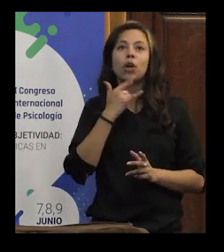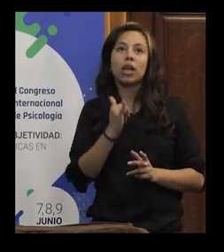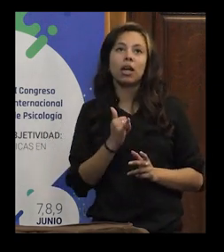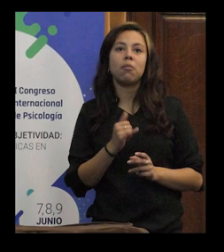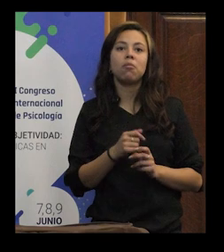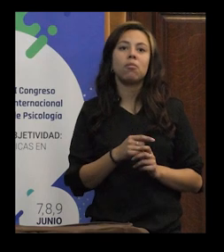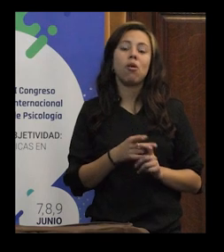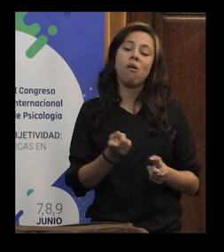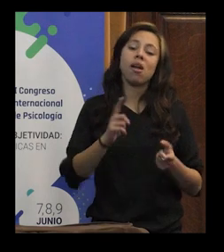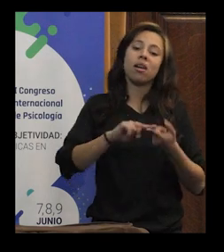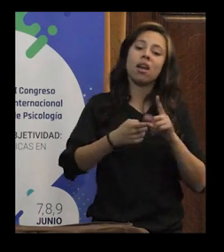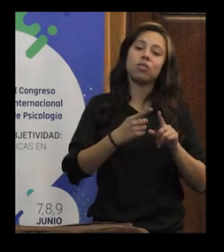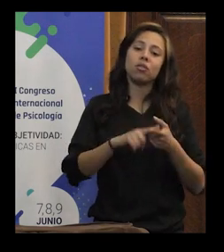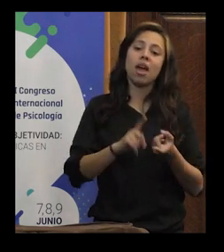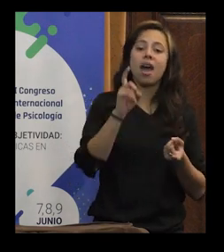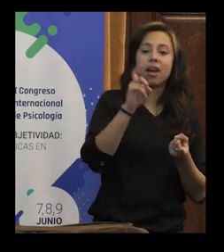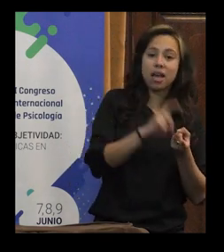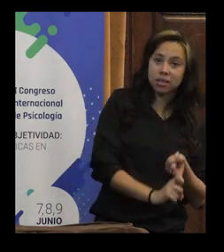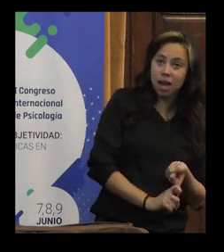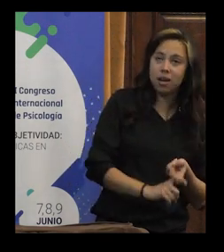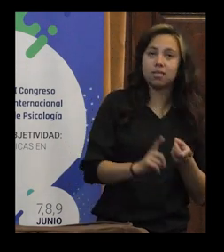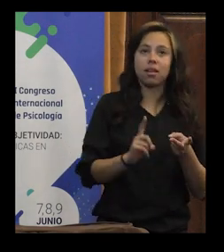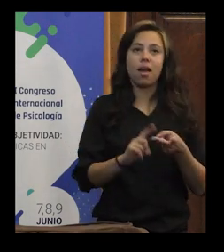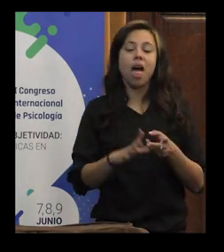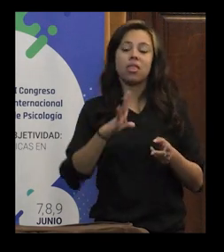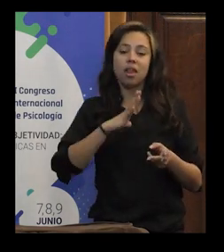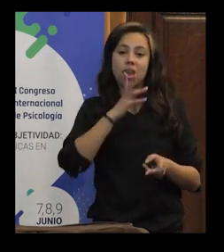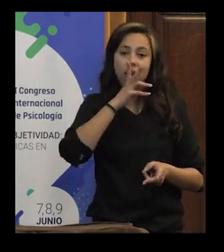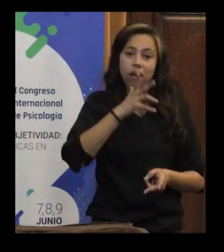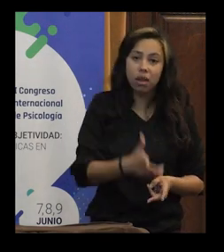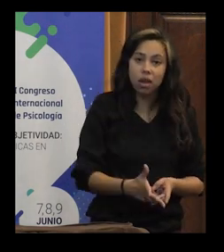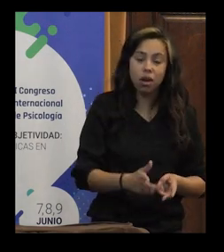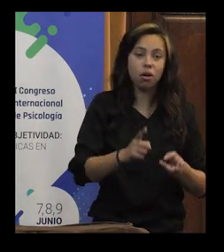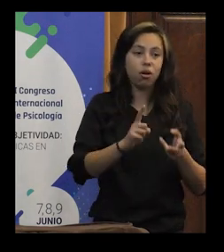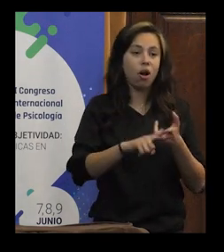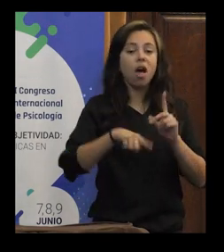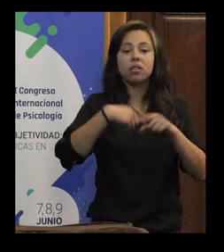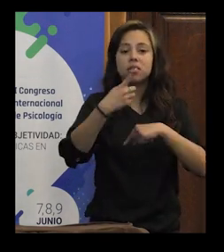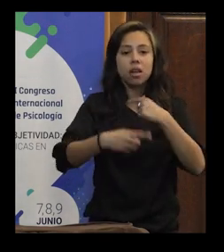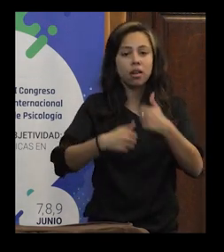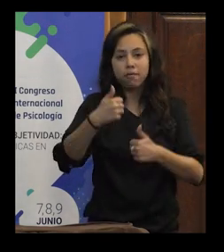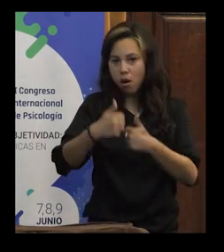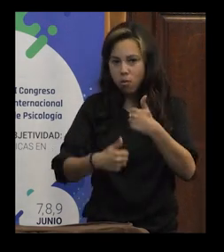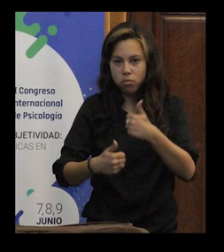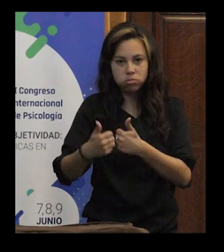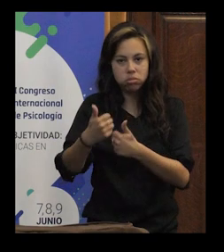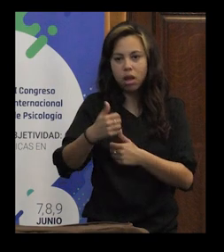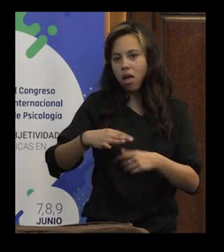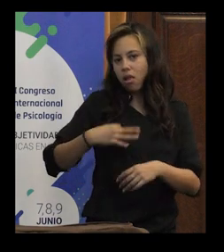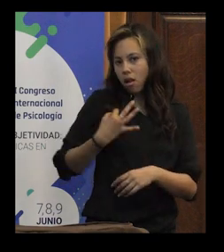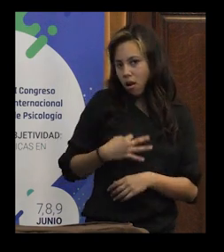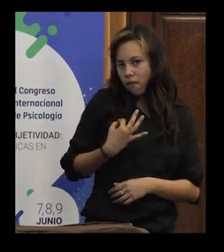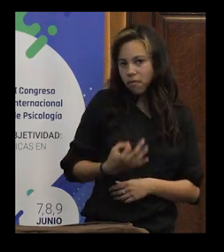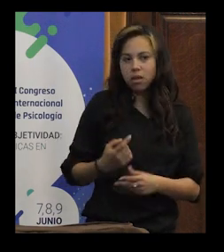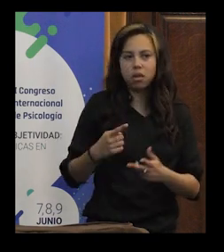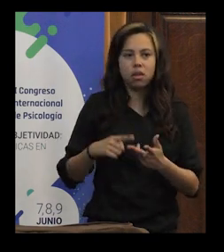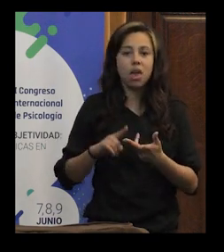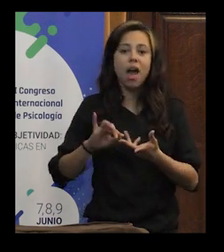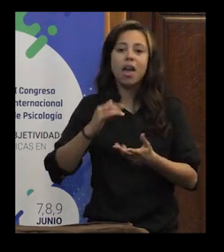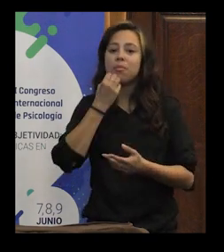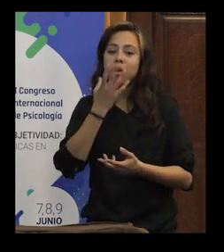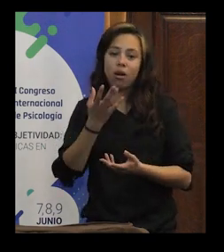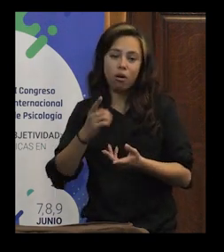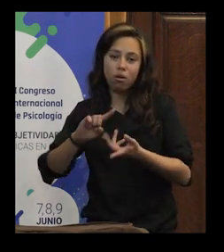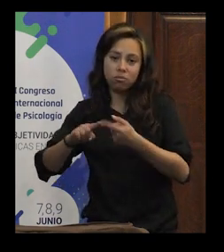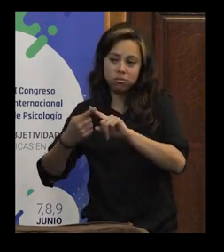tener niños, seguir una carrera, organizar sus asuntos financieros. Se abre un mundo nuevo